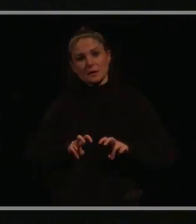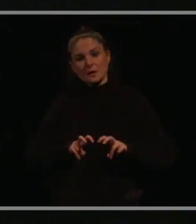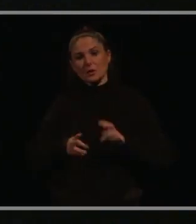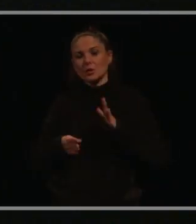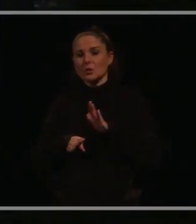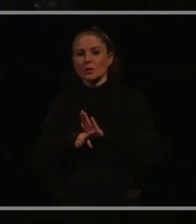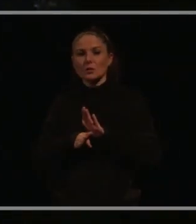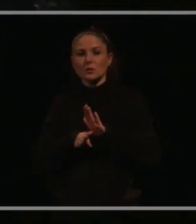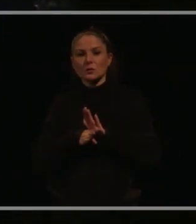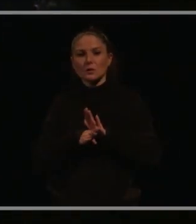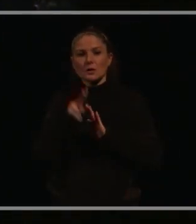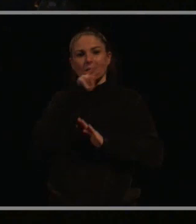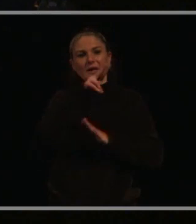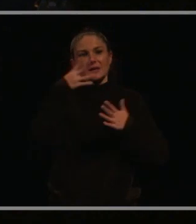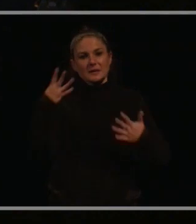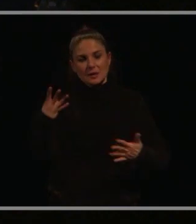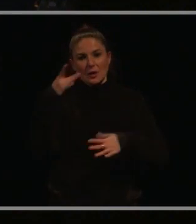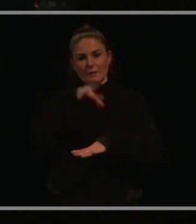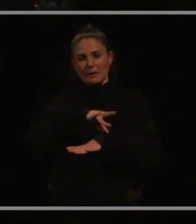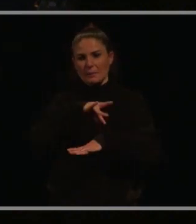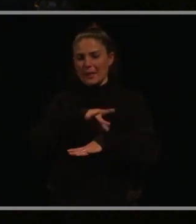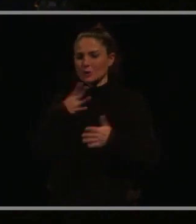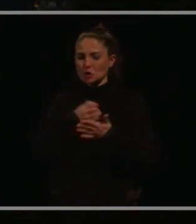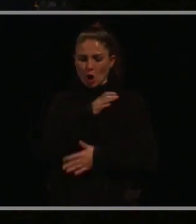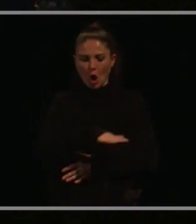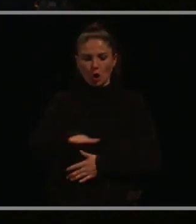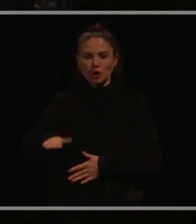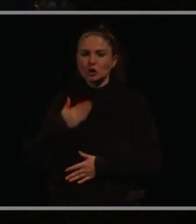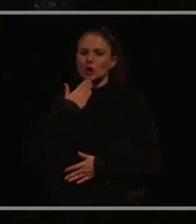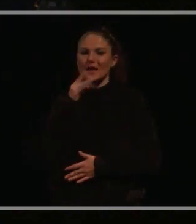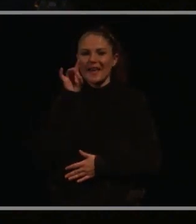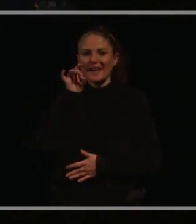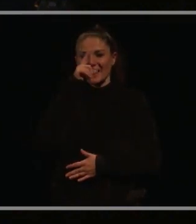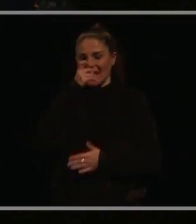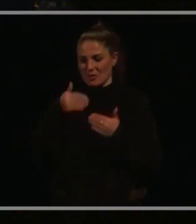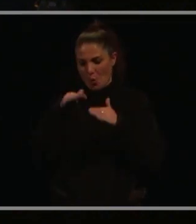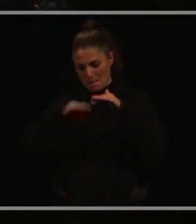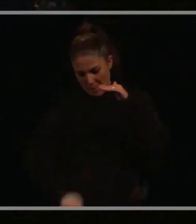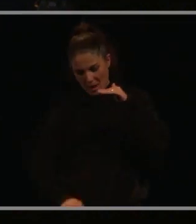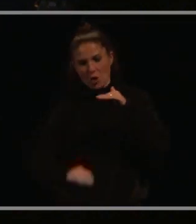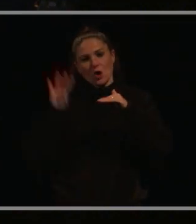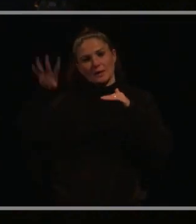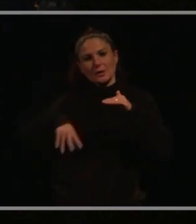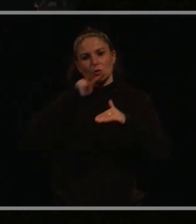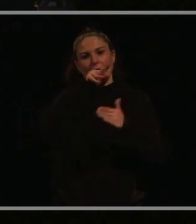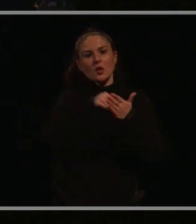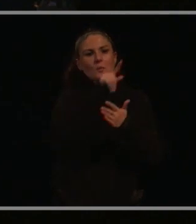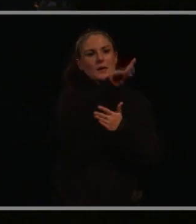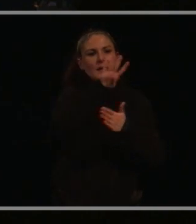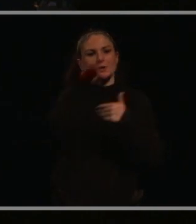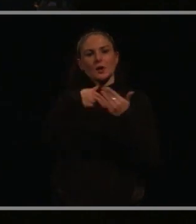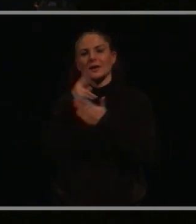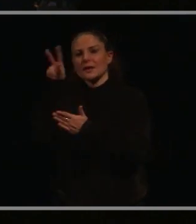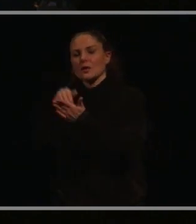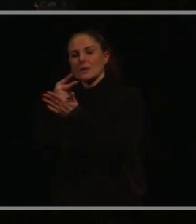siguieron 29 patologías de todos los menores de 15 años en Cataluña, desde el 2014 hasta el